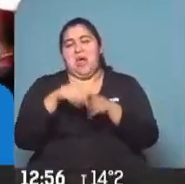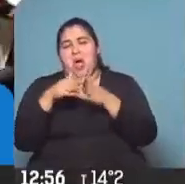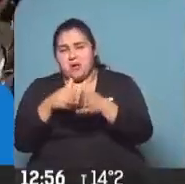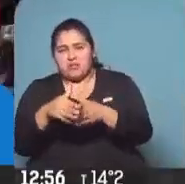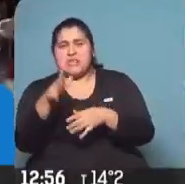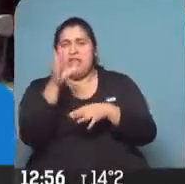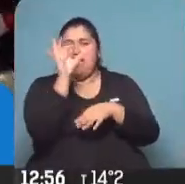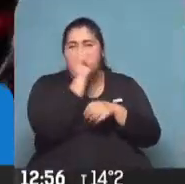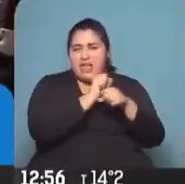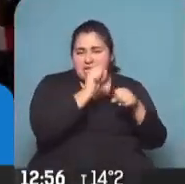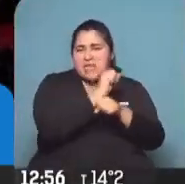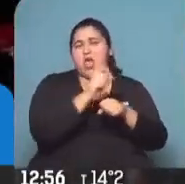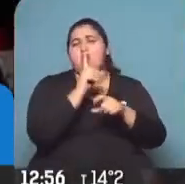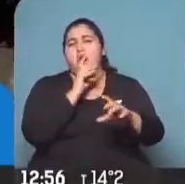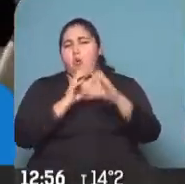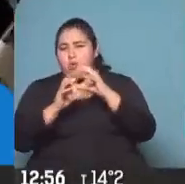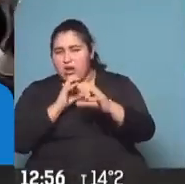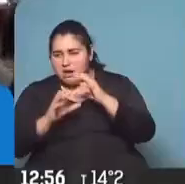y comunicaciones